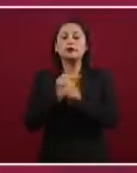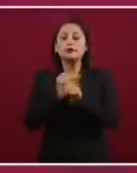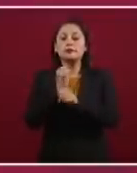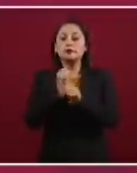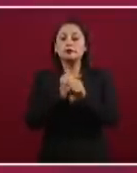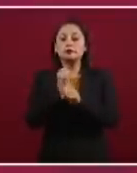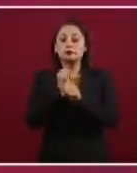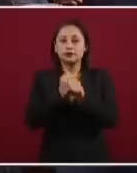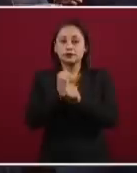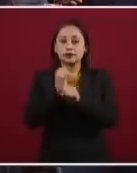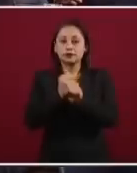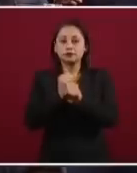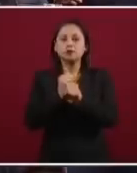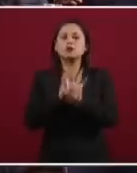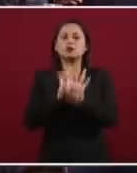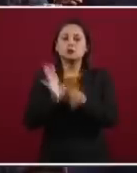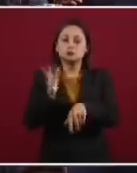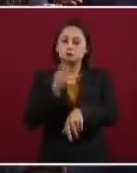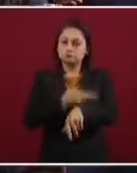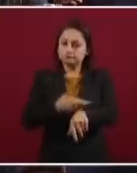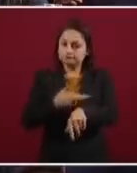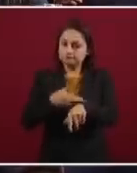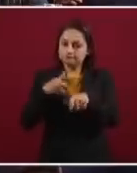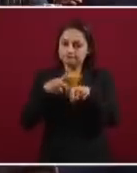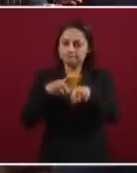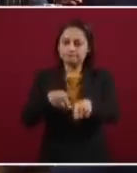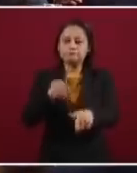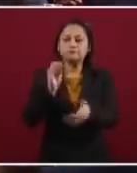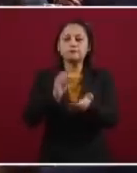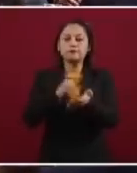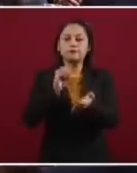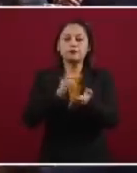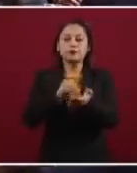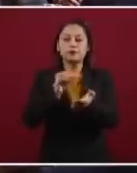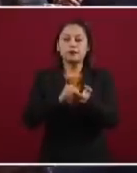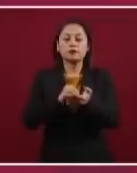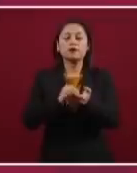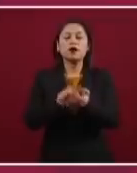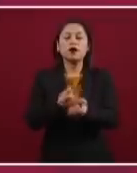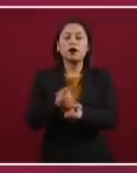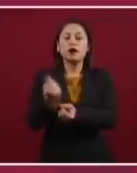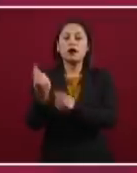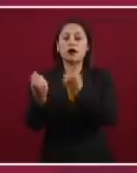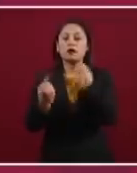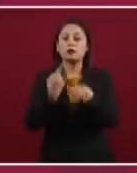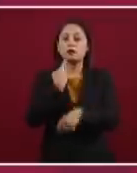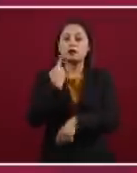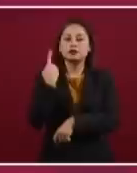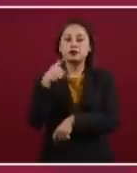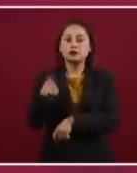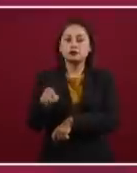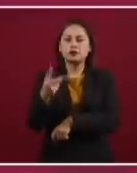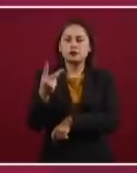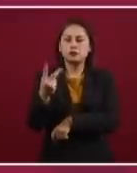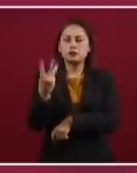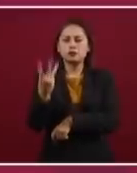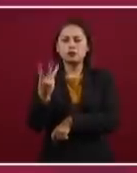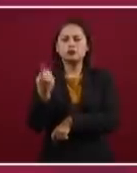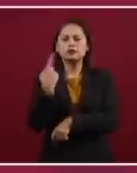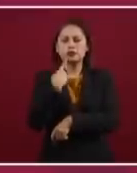se está llevando a cabo denuncias que se presentaron dos o tres